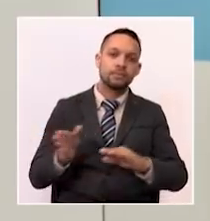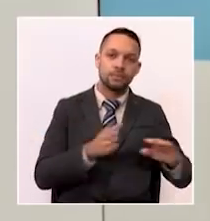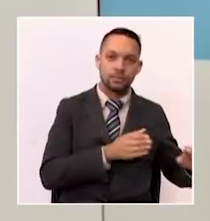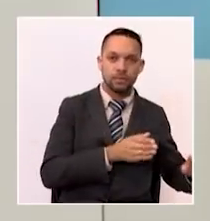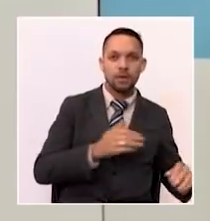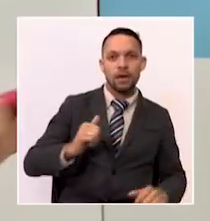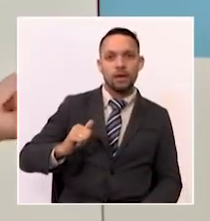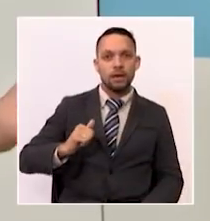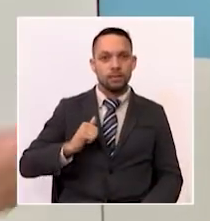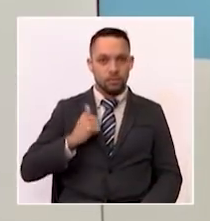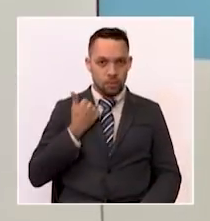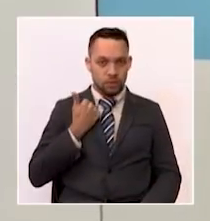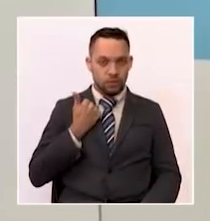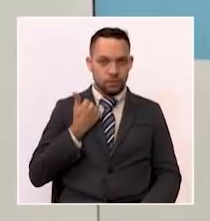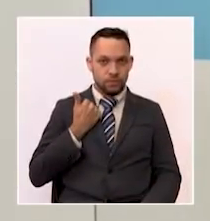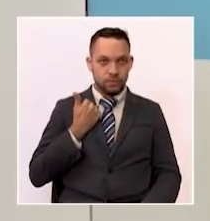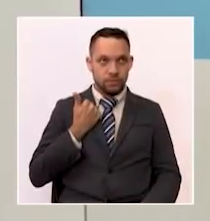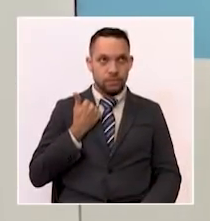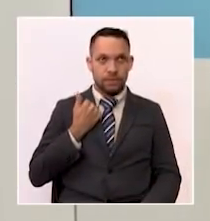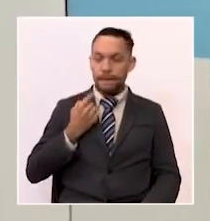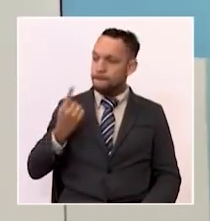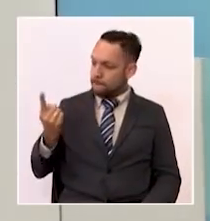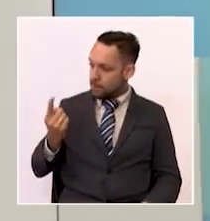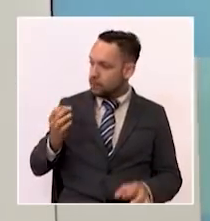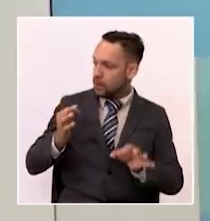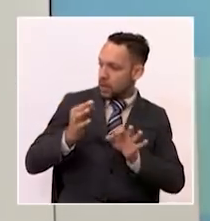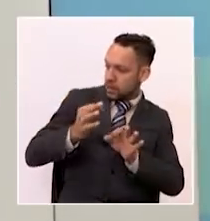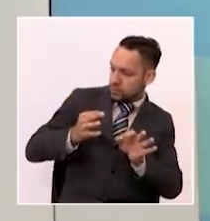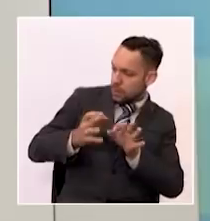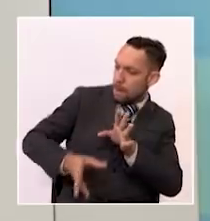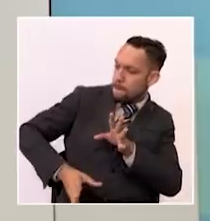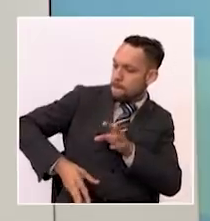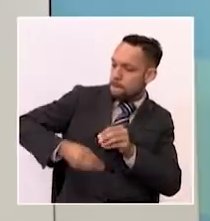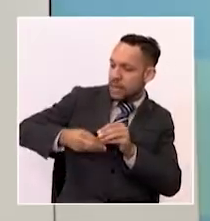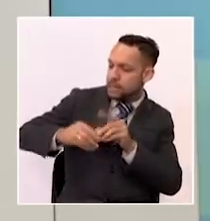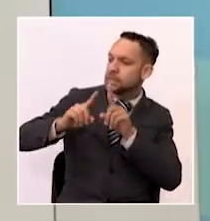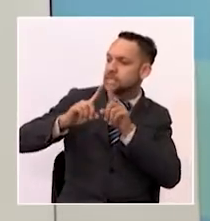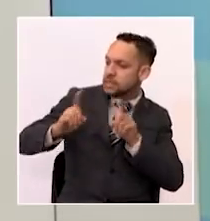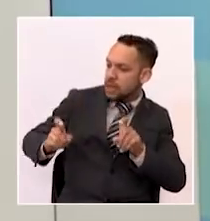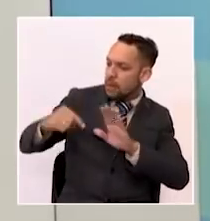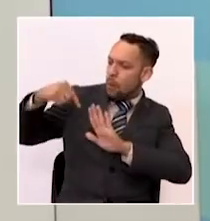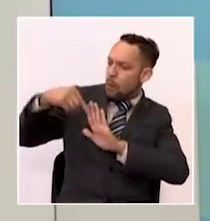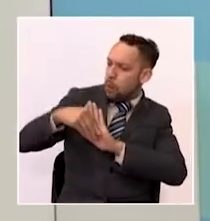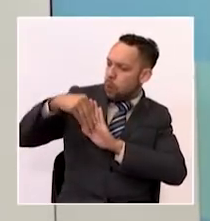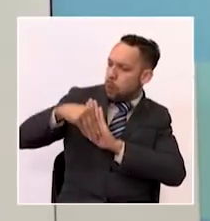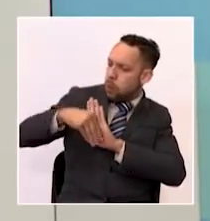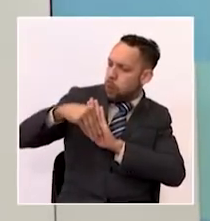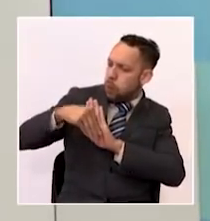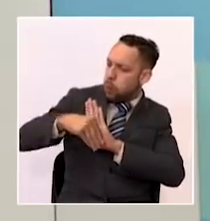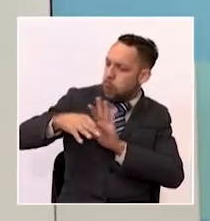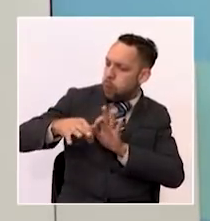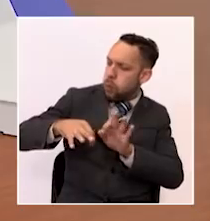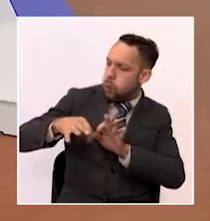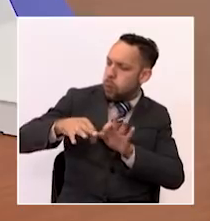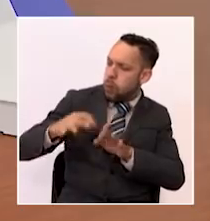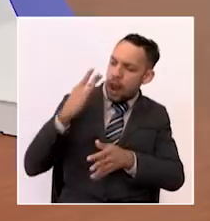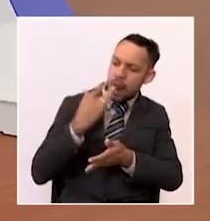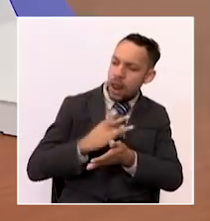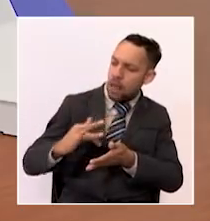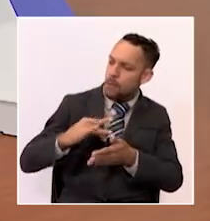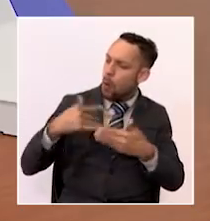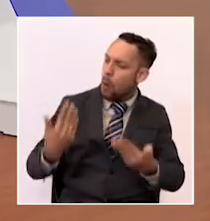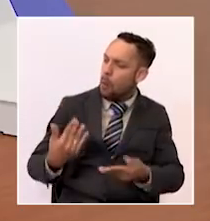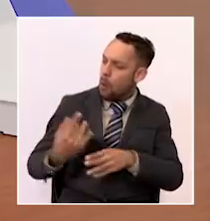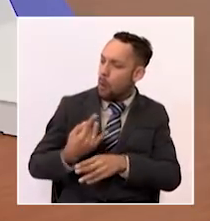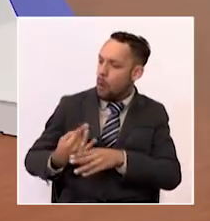Aprovechemos entonces tu presencia para que nos de pronto complementes un poco esa información de cómo tener un buen aseo vaginal. Bueno, Nolina